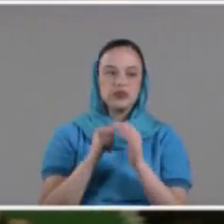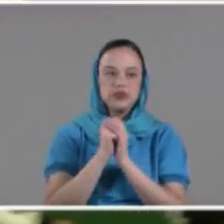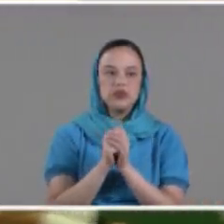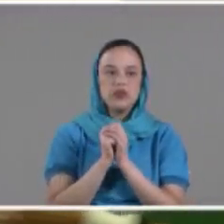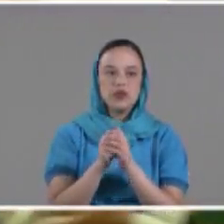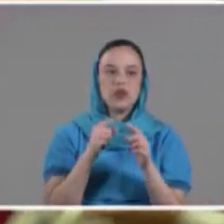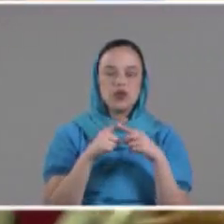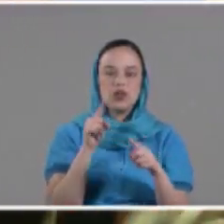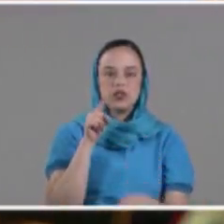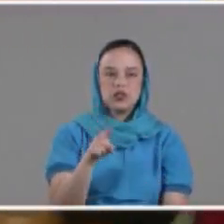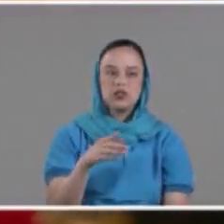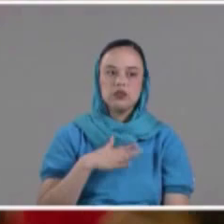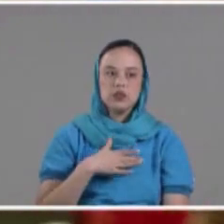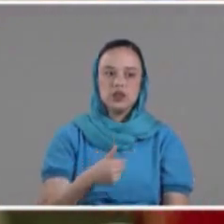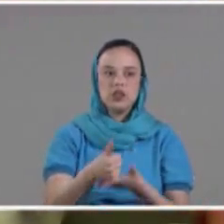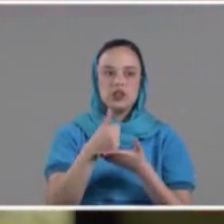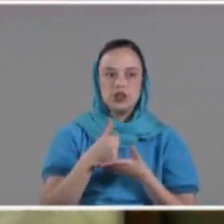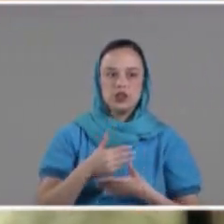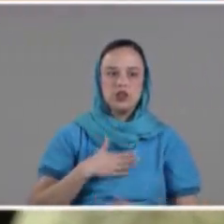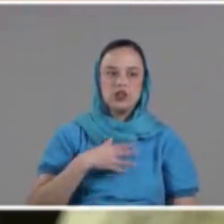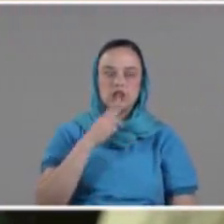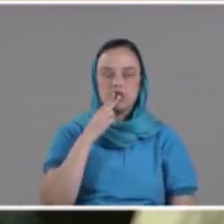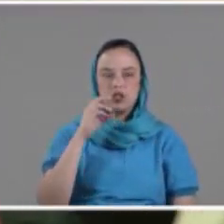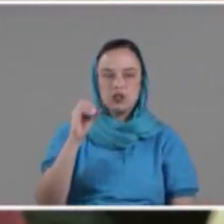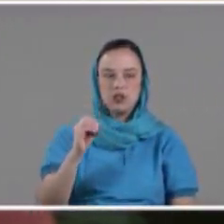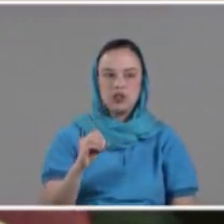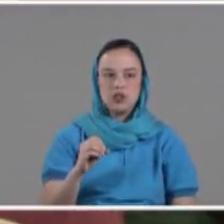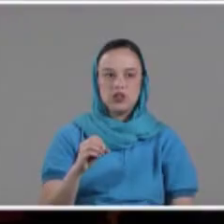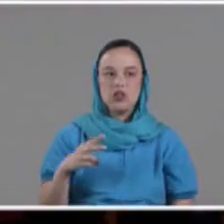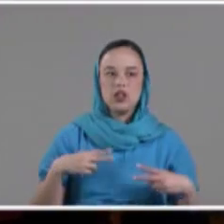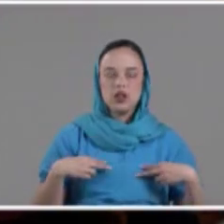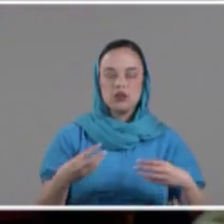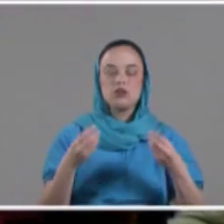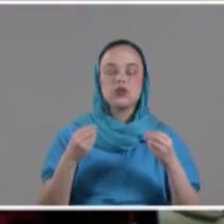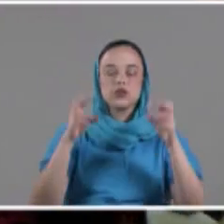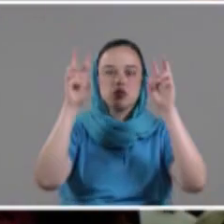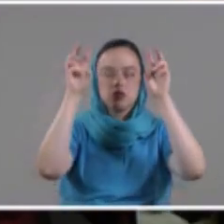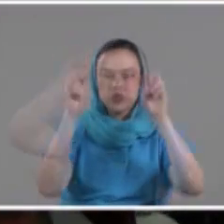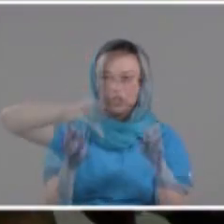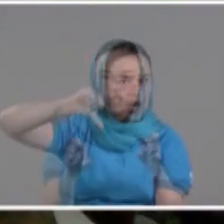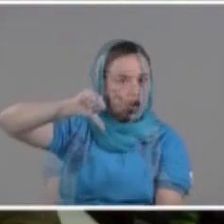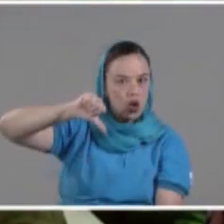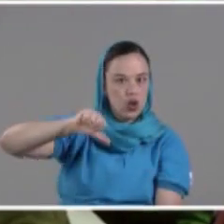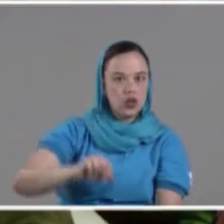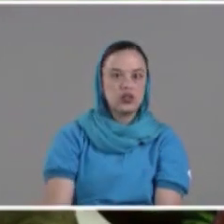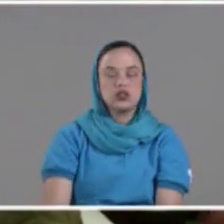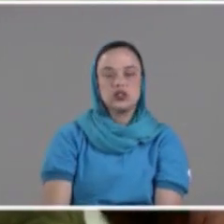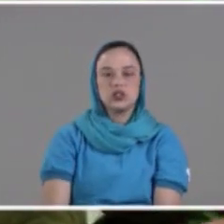me ayudan mis hermanos yo soy una persona dos tres cuatro cinco